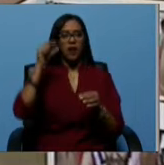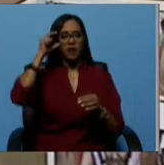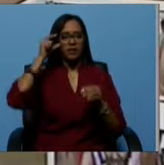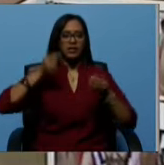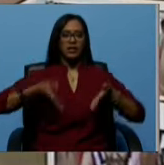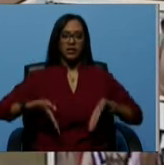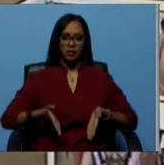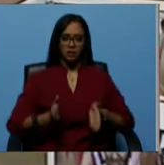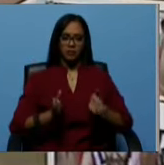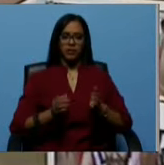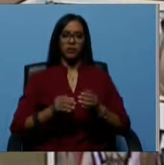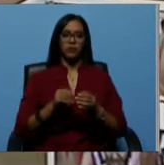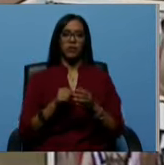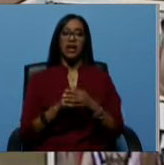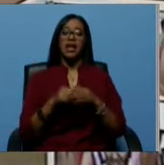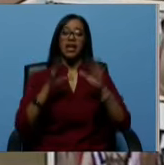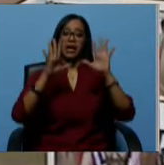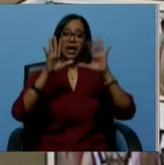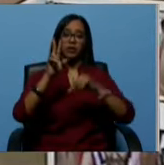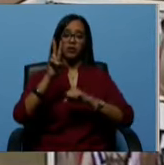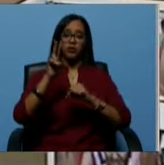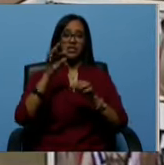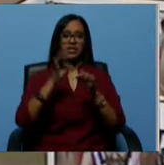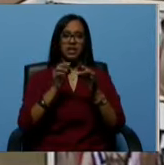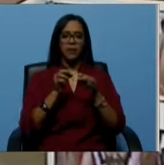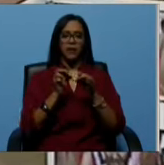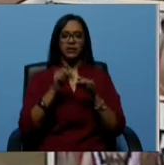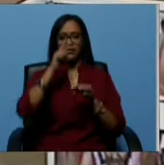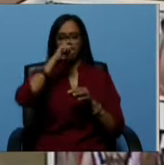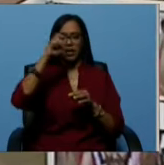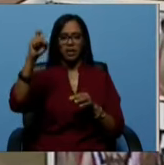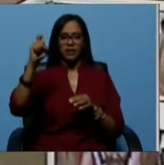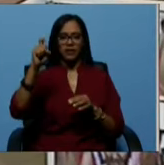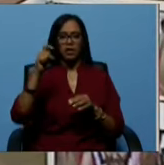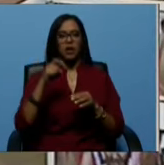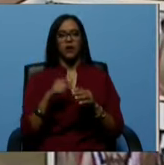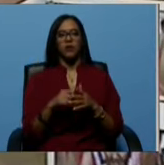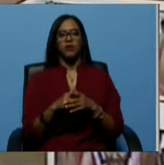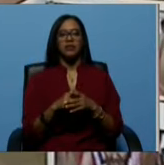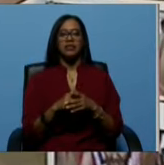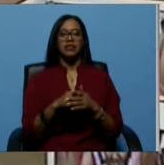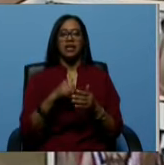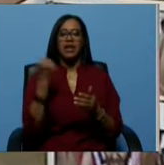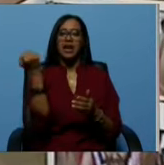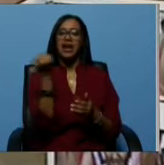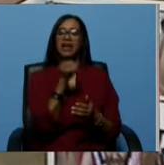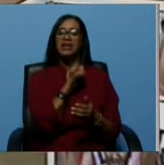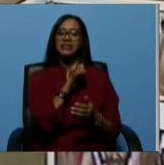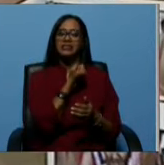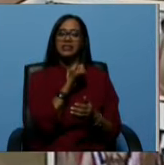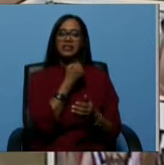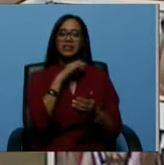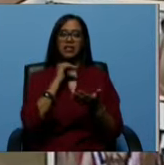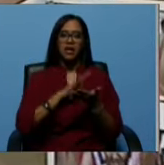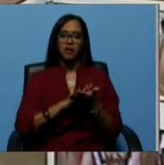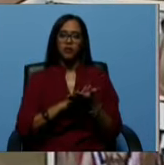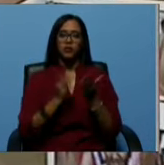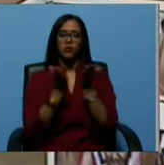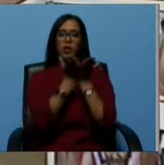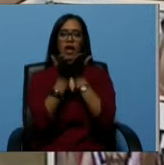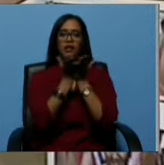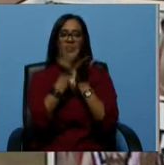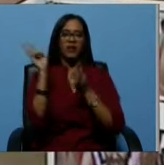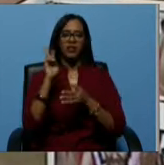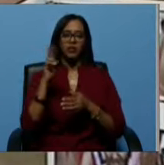de él, cada 12 de septiembre se conmemora el aniversario del asesinato del estudiante venezolano